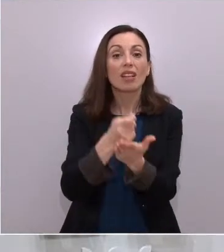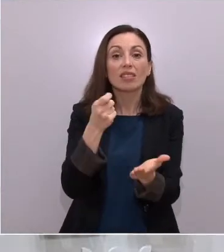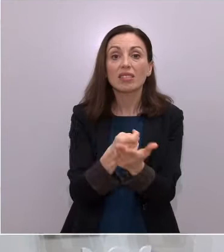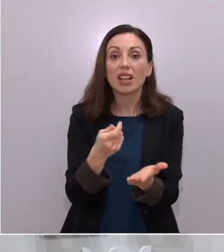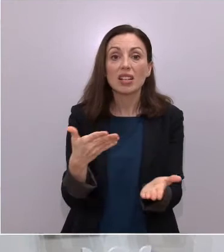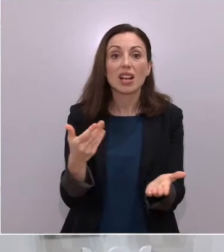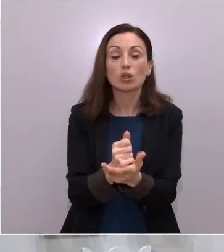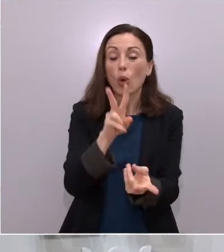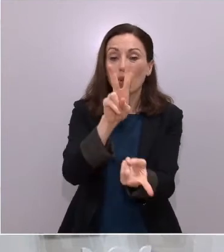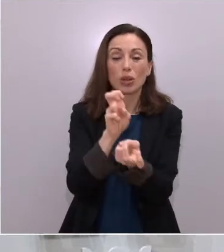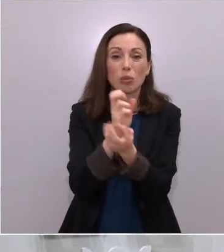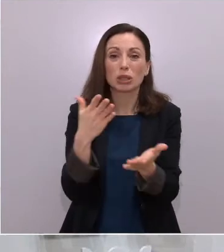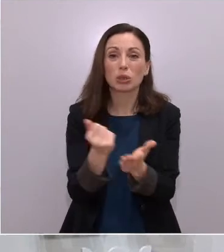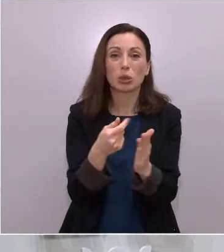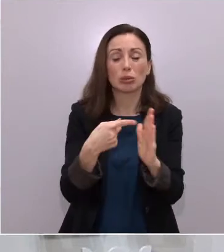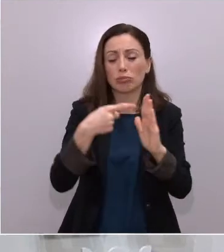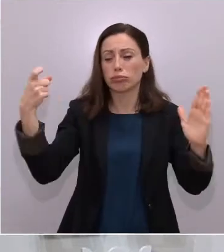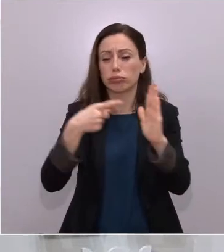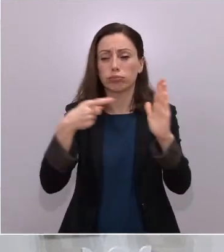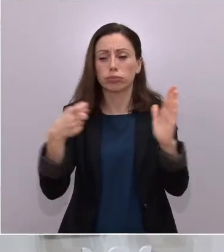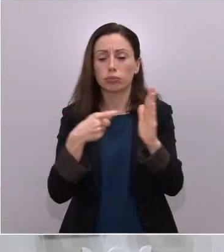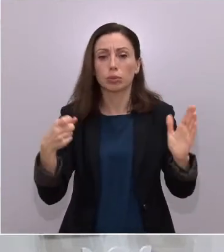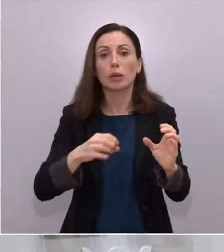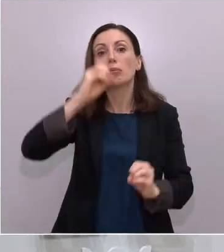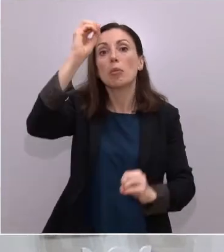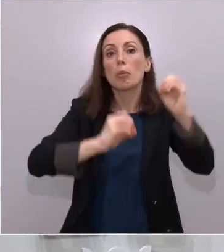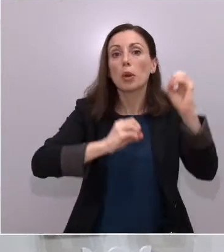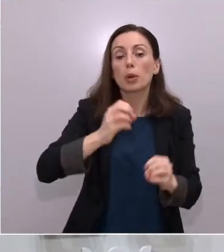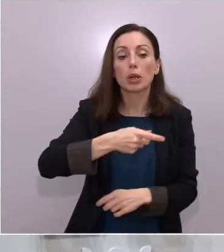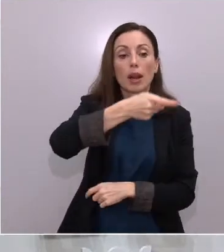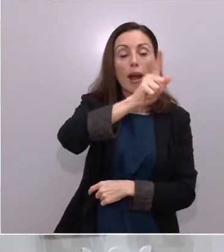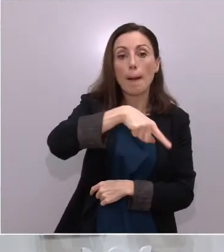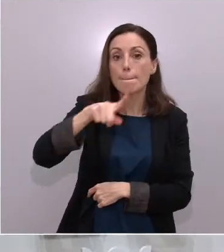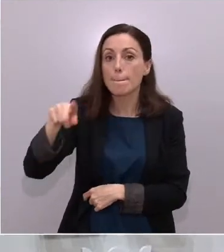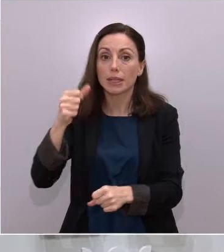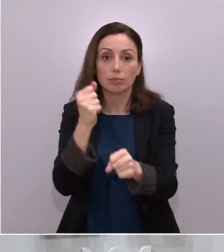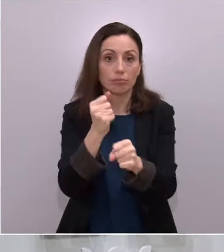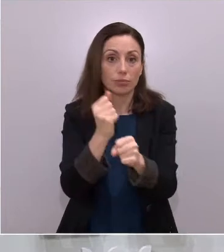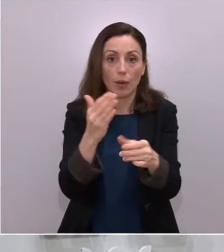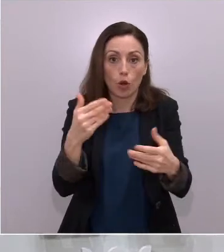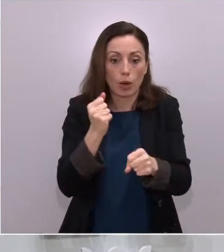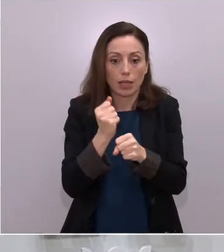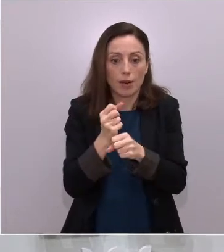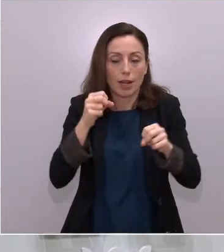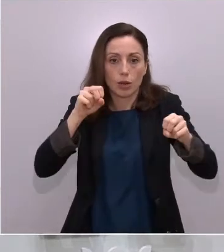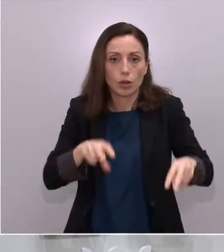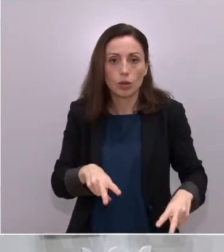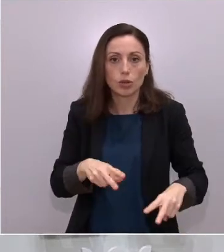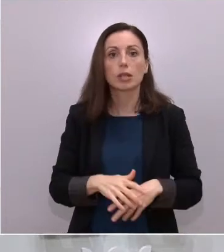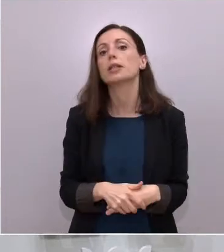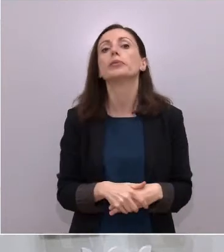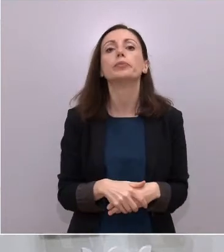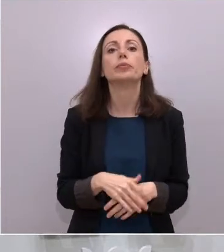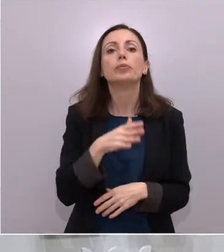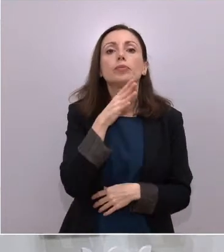todos aquellos impuestos en la parte proporcional de los meses en los que no ha habido actividad económica. La imposibilidad